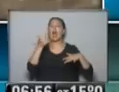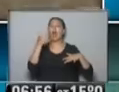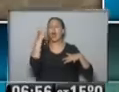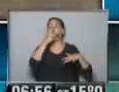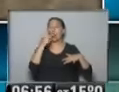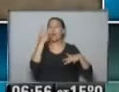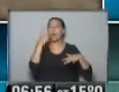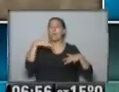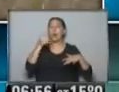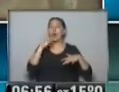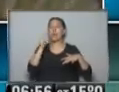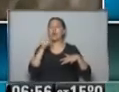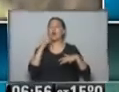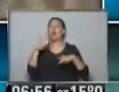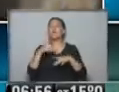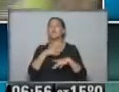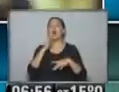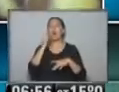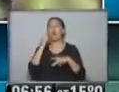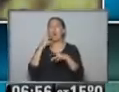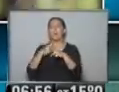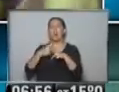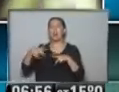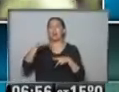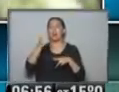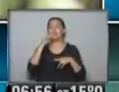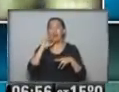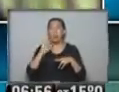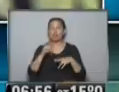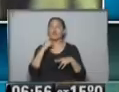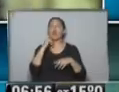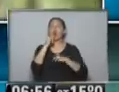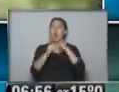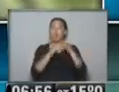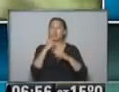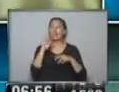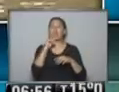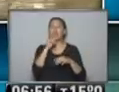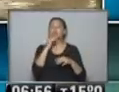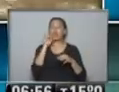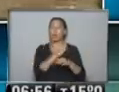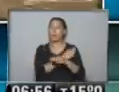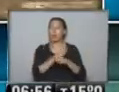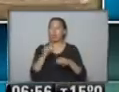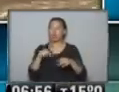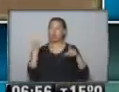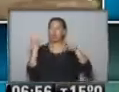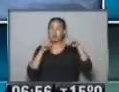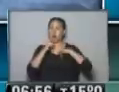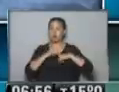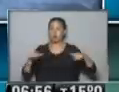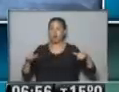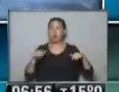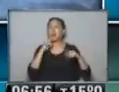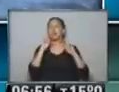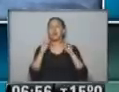Mayo. Descartan por estas horas que haya desaparecido. Vamos a ir actualizando la información durante toda la edición. Y además novedades también